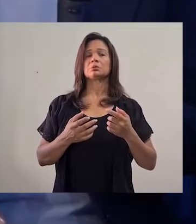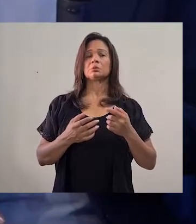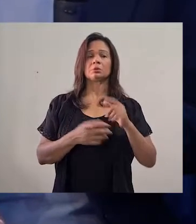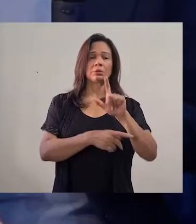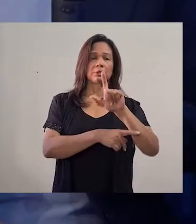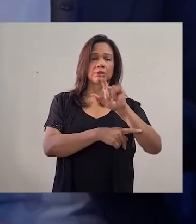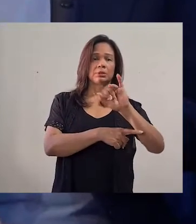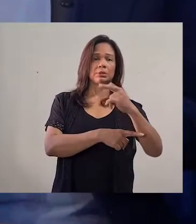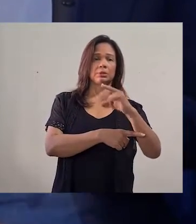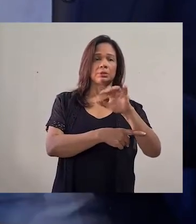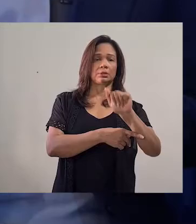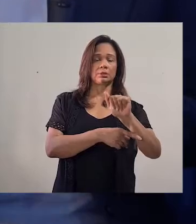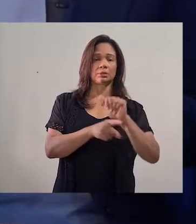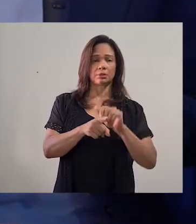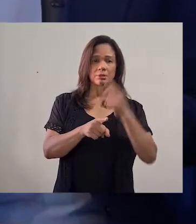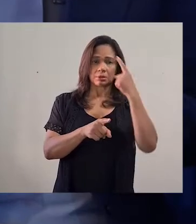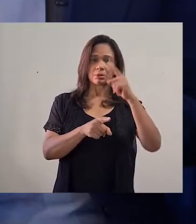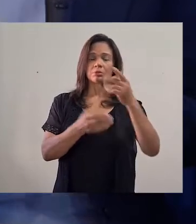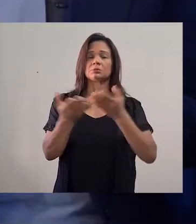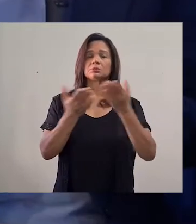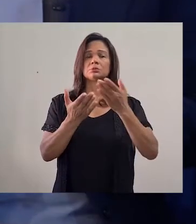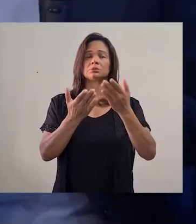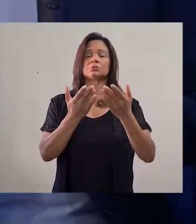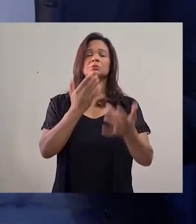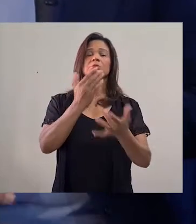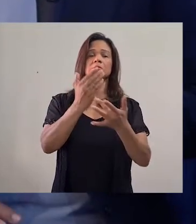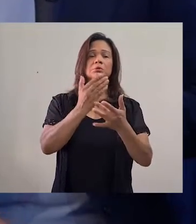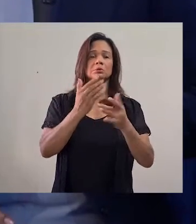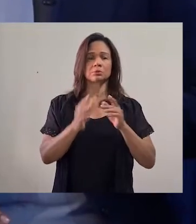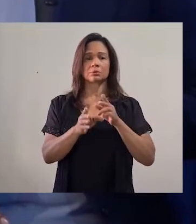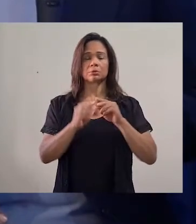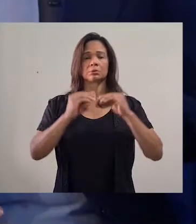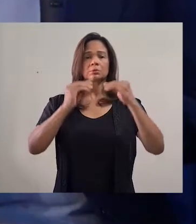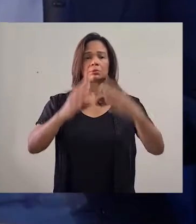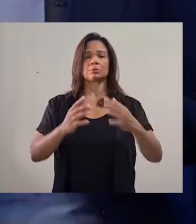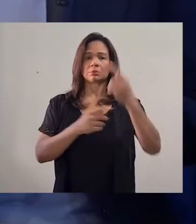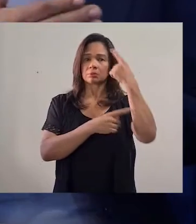Ligia Pérez, la encargada de los servicios técnicos